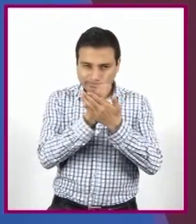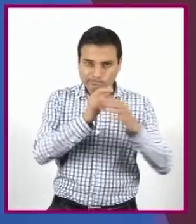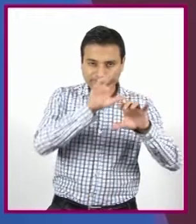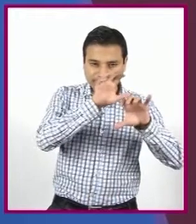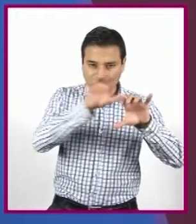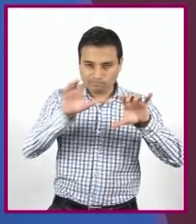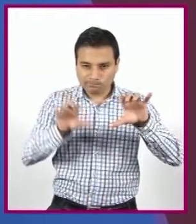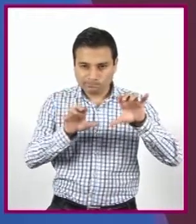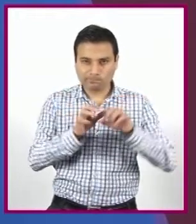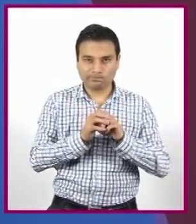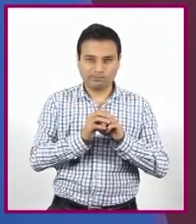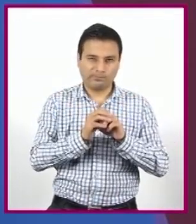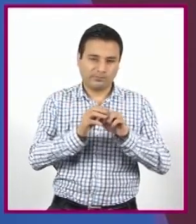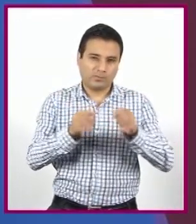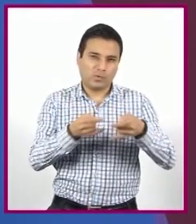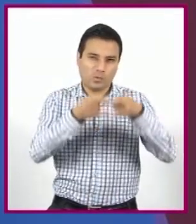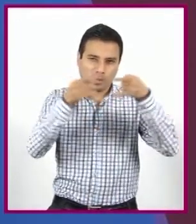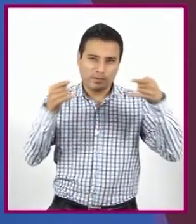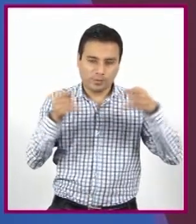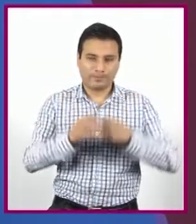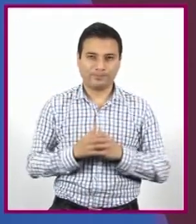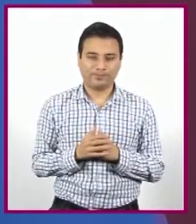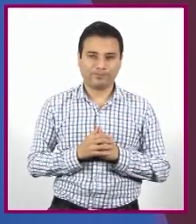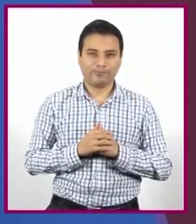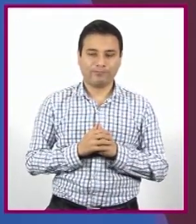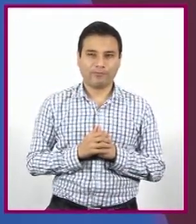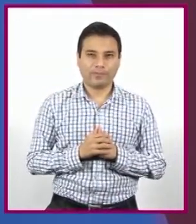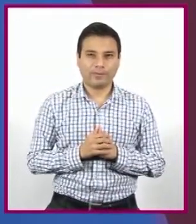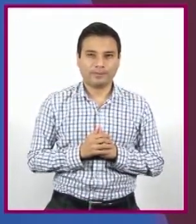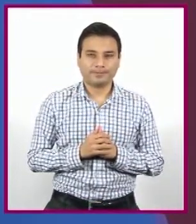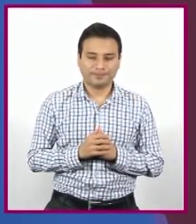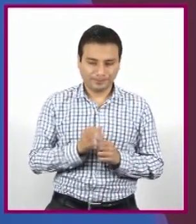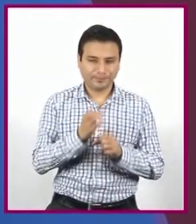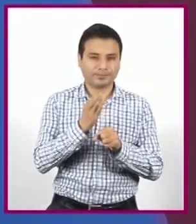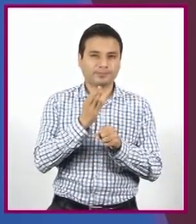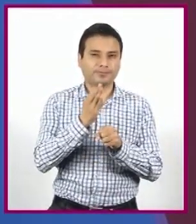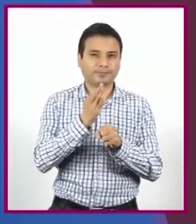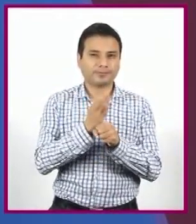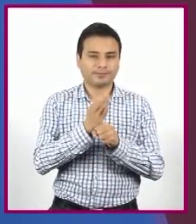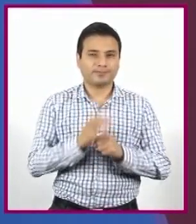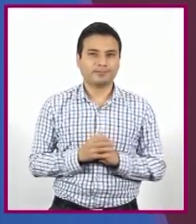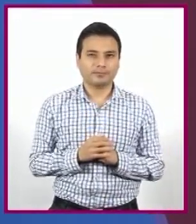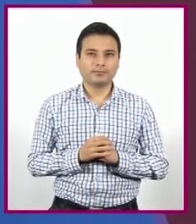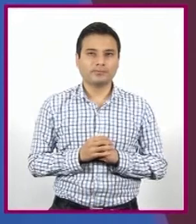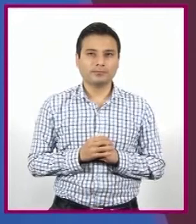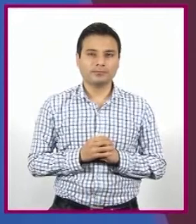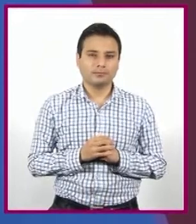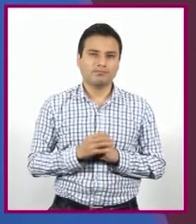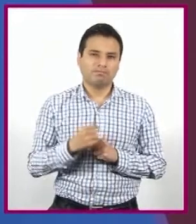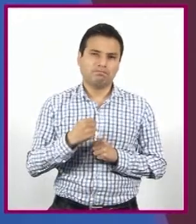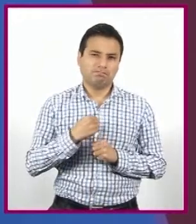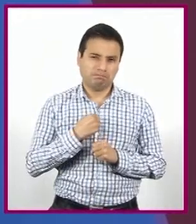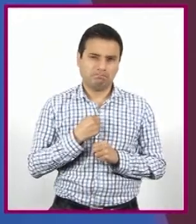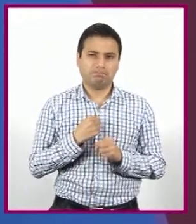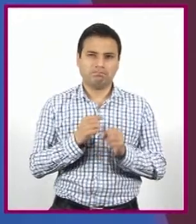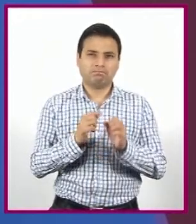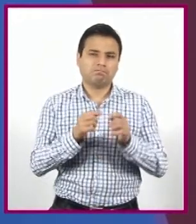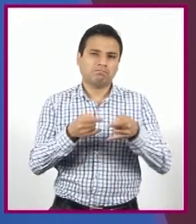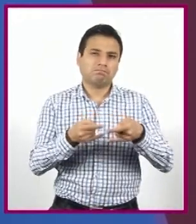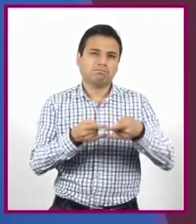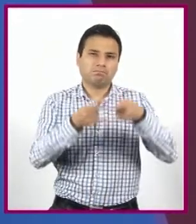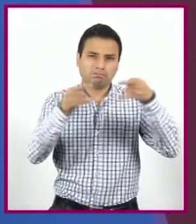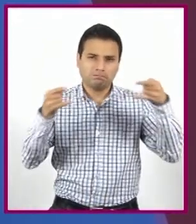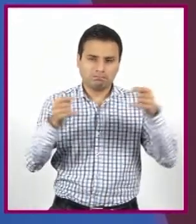cuento que hayan escrito. Durante el trabajo que realizaremos en esta sesión, leeremos un par de fragmentos de algunos